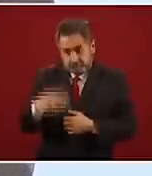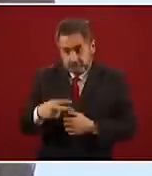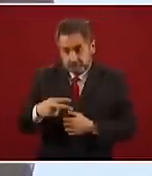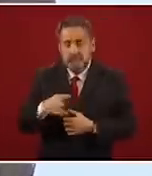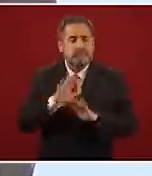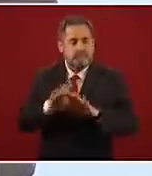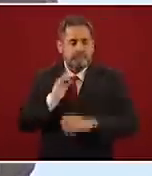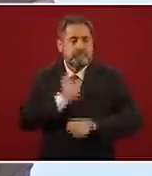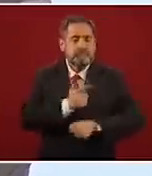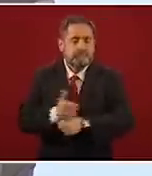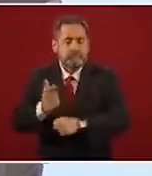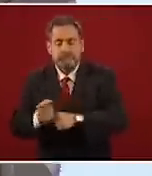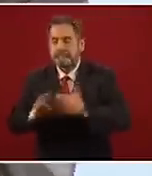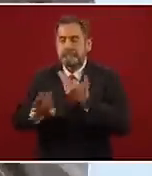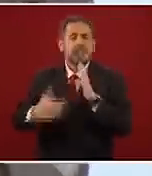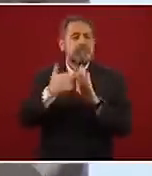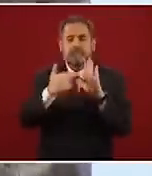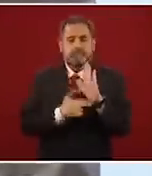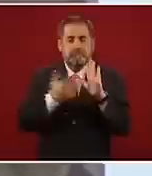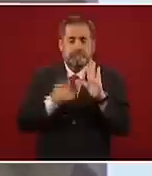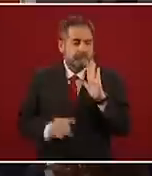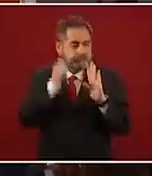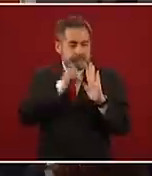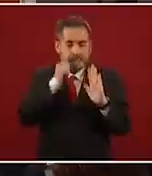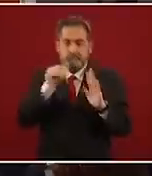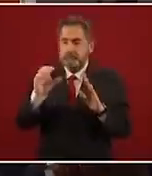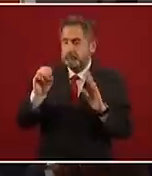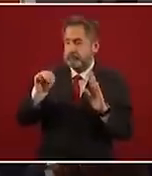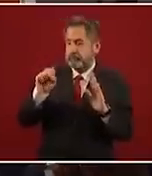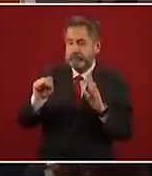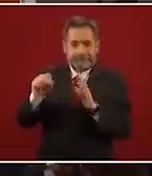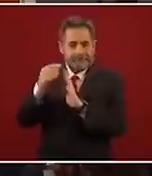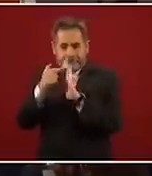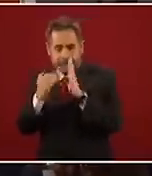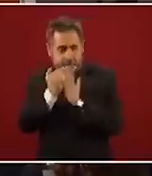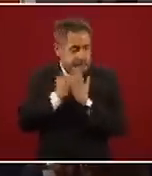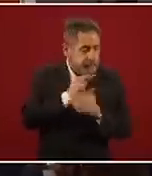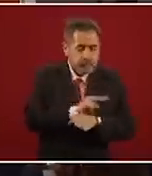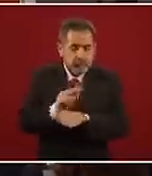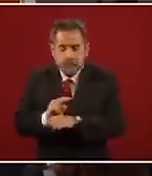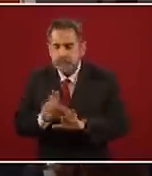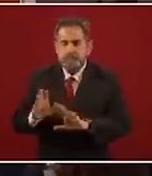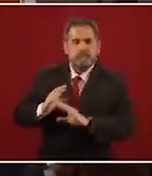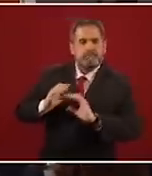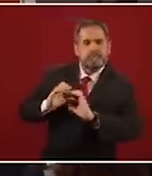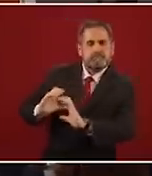capacidad diagnóstica, siguiendo el protocolo técnico de la Organización Mundial de la Salud, y que tenemos una serie de medidas